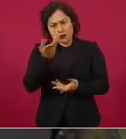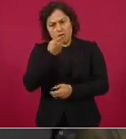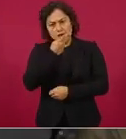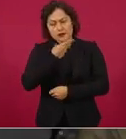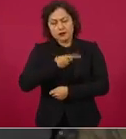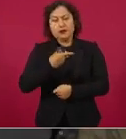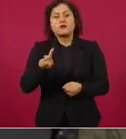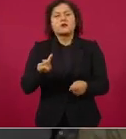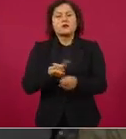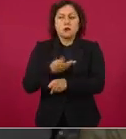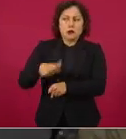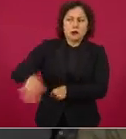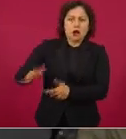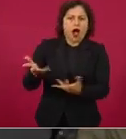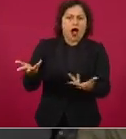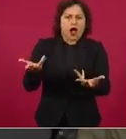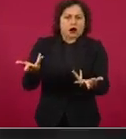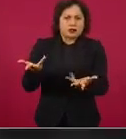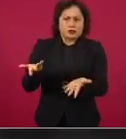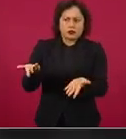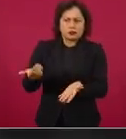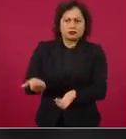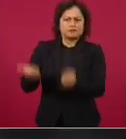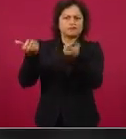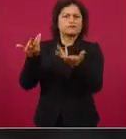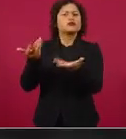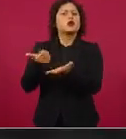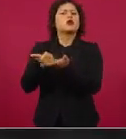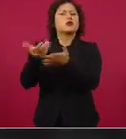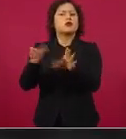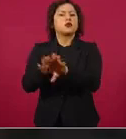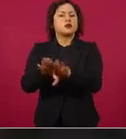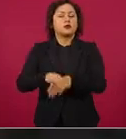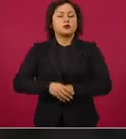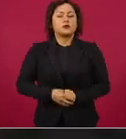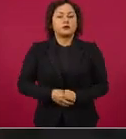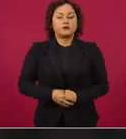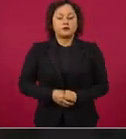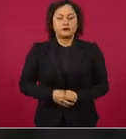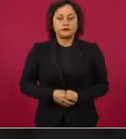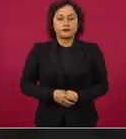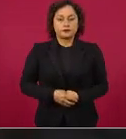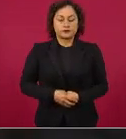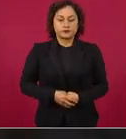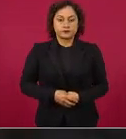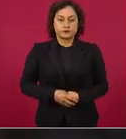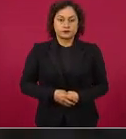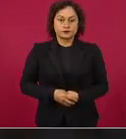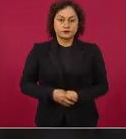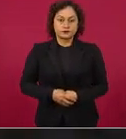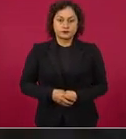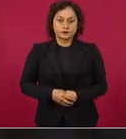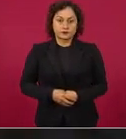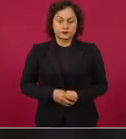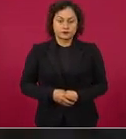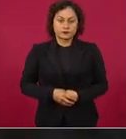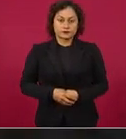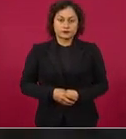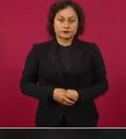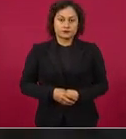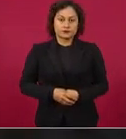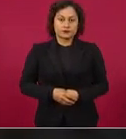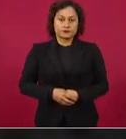qué se puede hacer ante esta situación. Bueno, pues continuar con